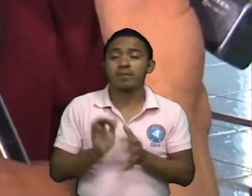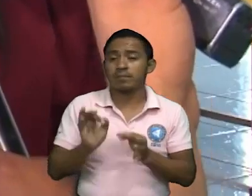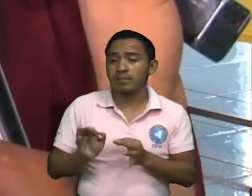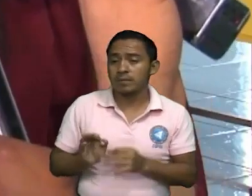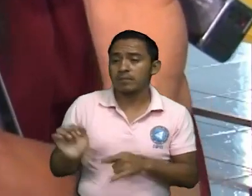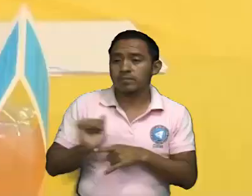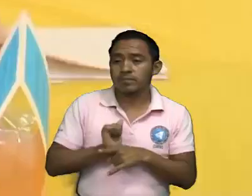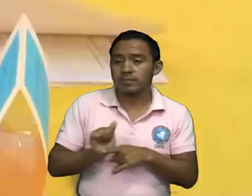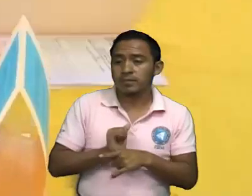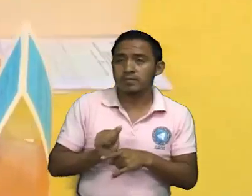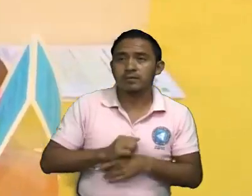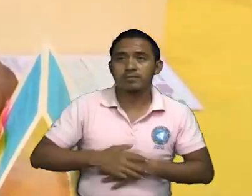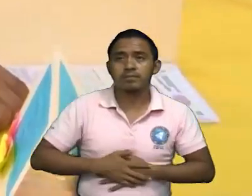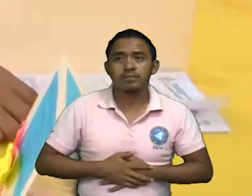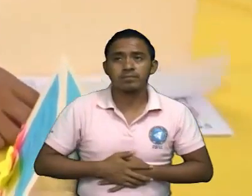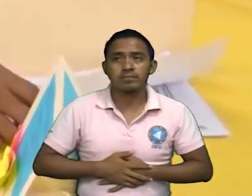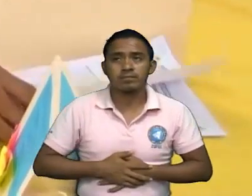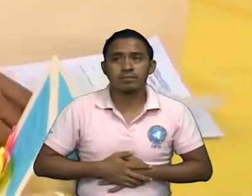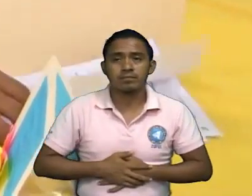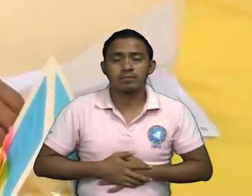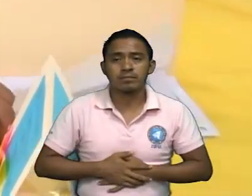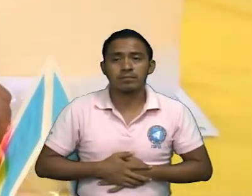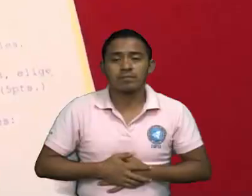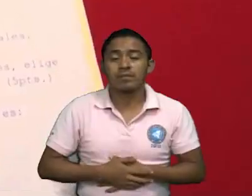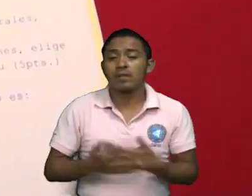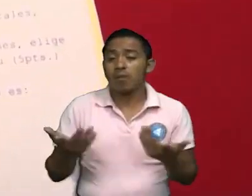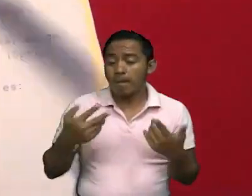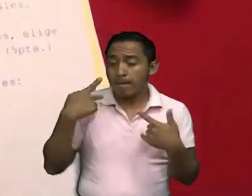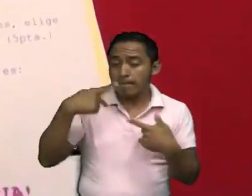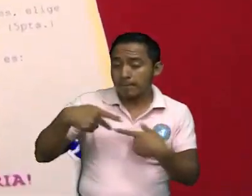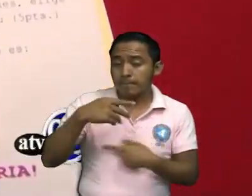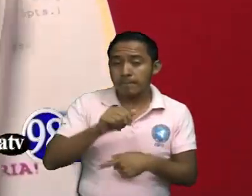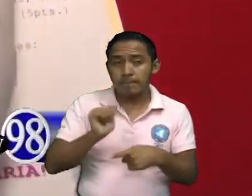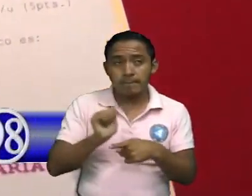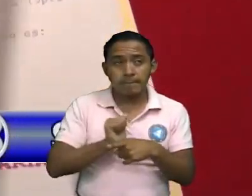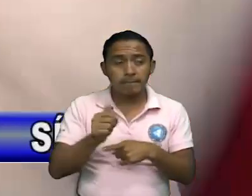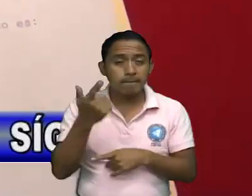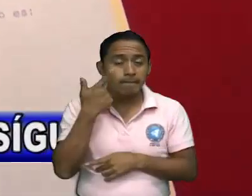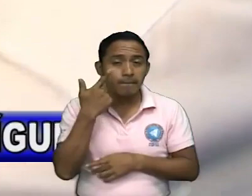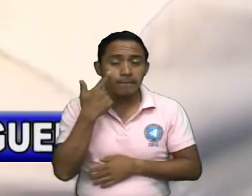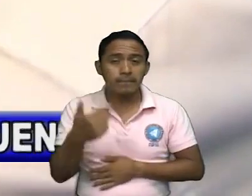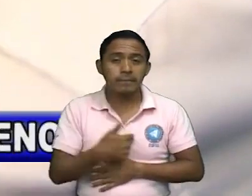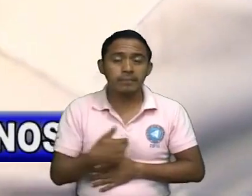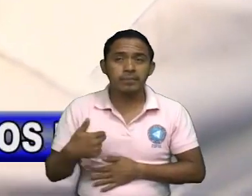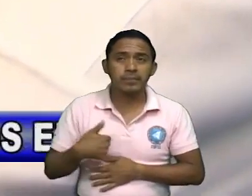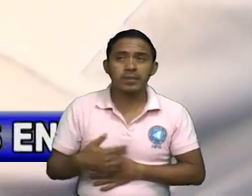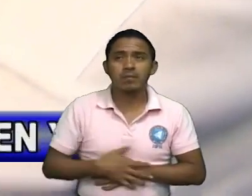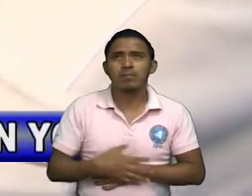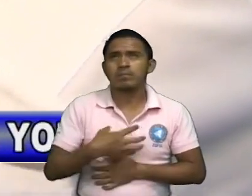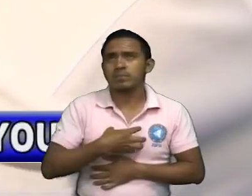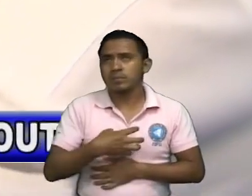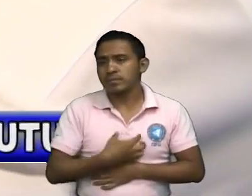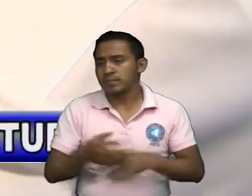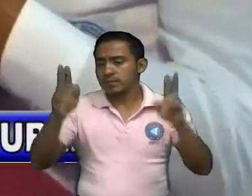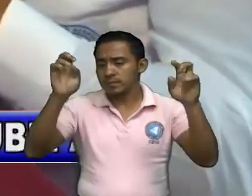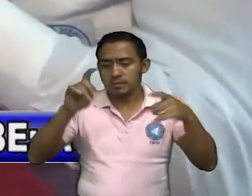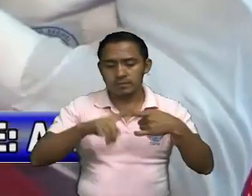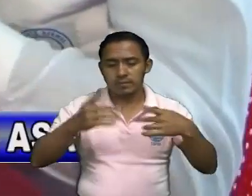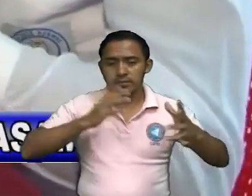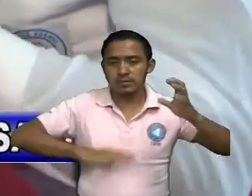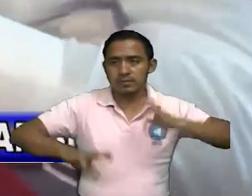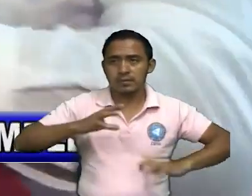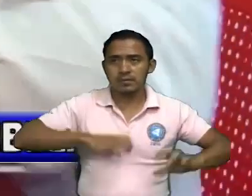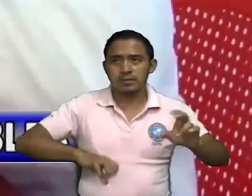práctica intensiva. La prueba de fuego de estos futuros profesores y profesoras estuvo basada en las materias de ciencias